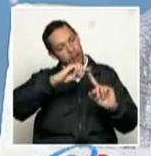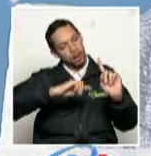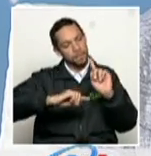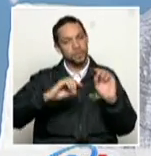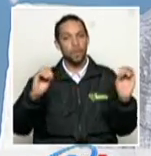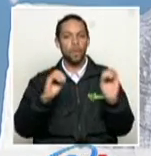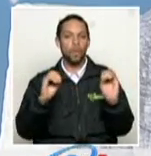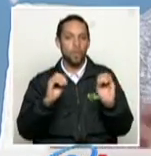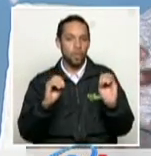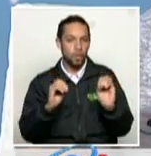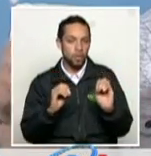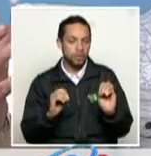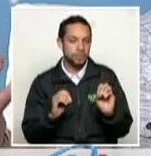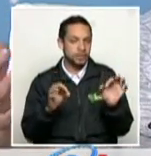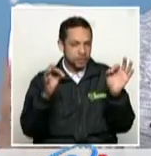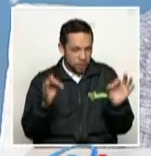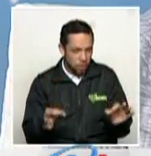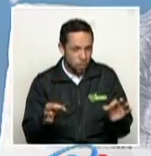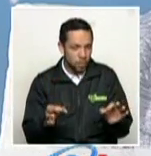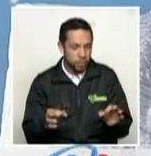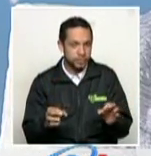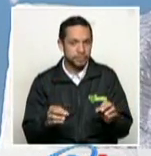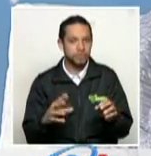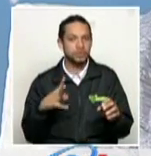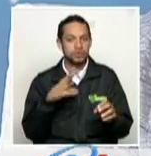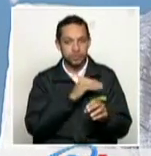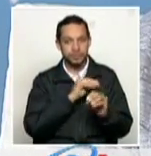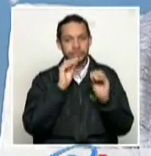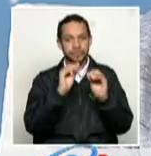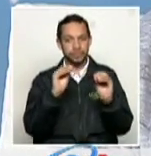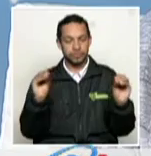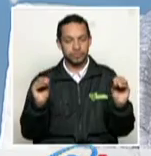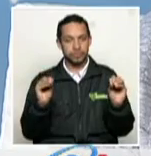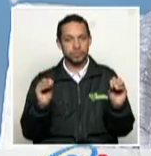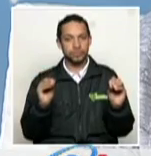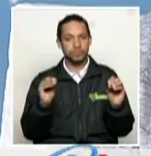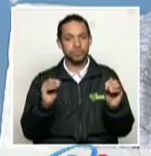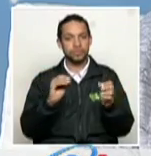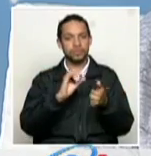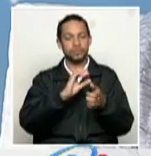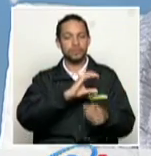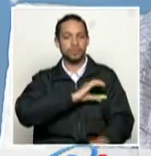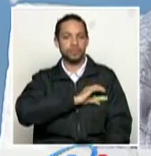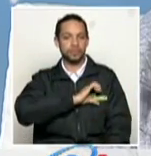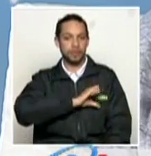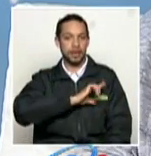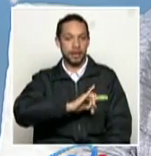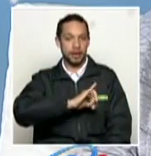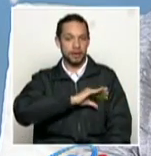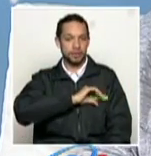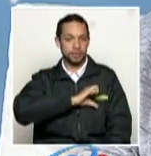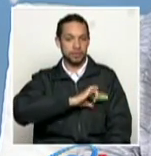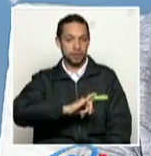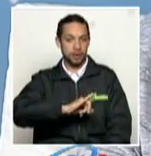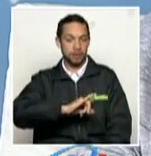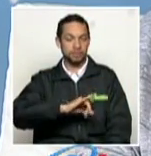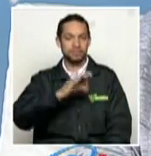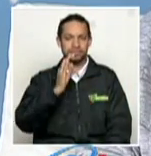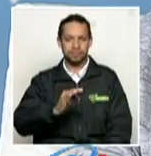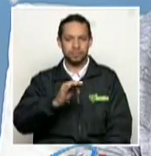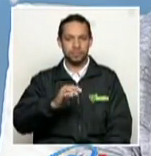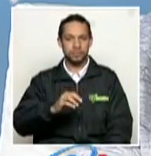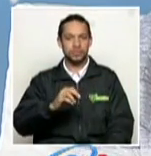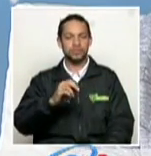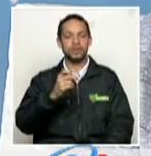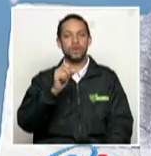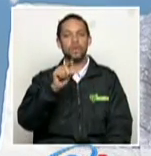la alternativa grande que hemos abierto este año es Telepacífico en un horario tremendamente familiar